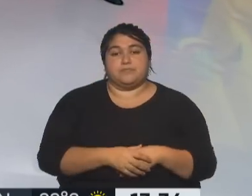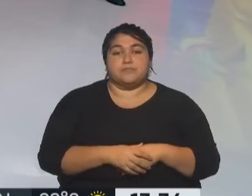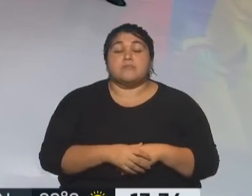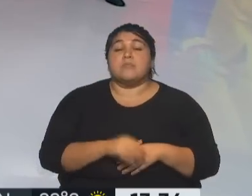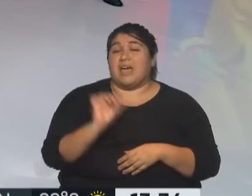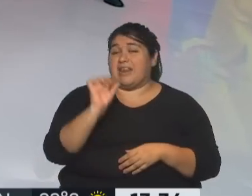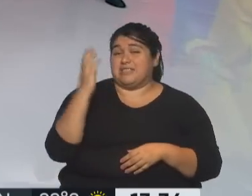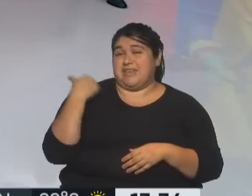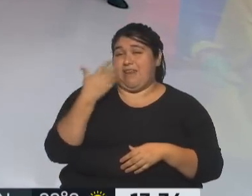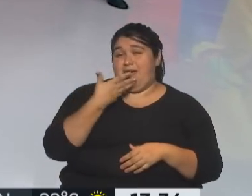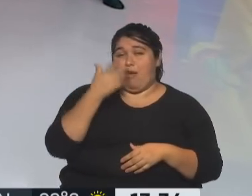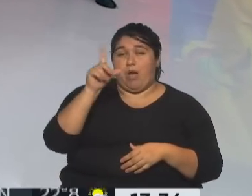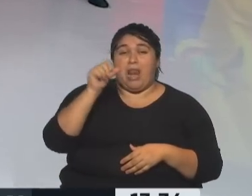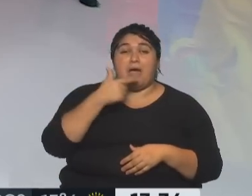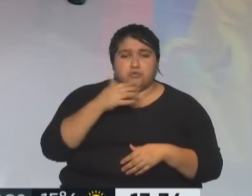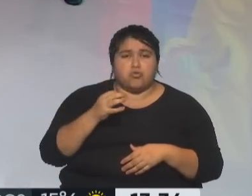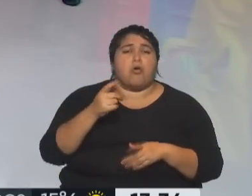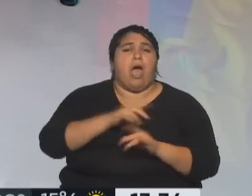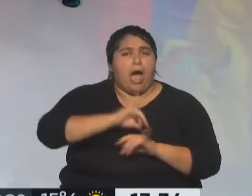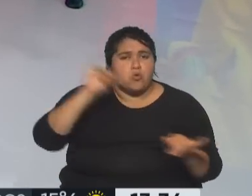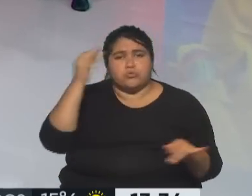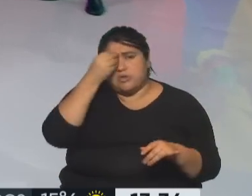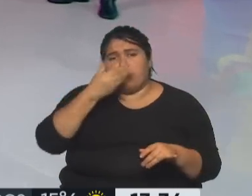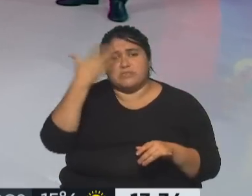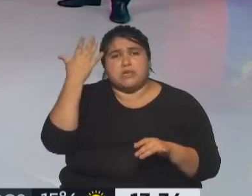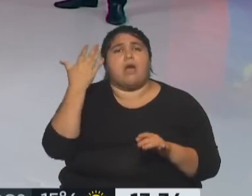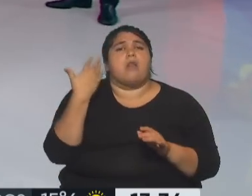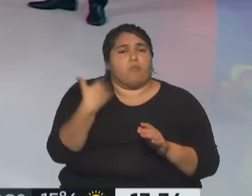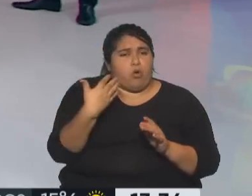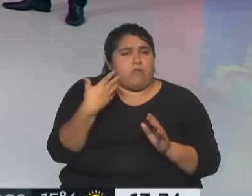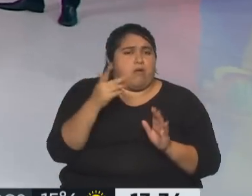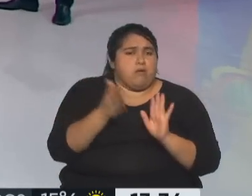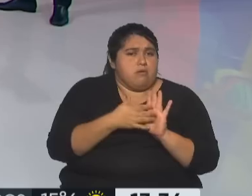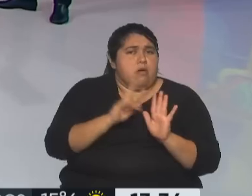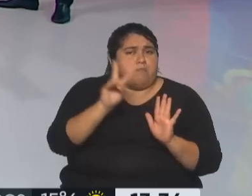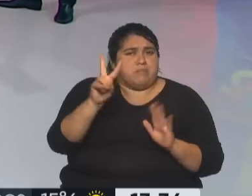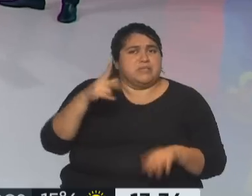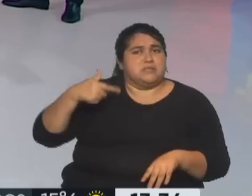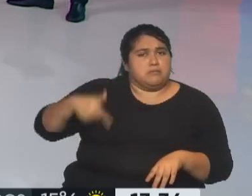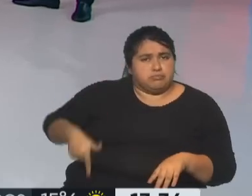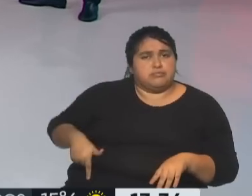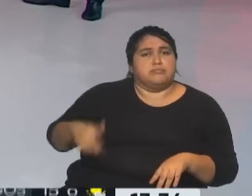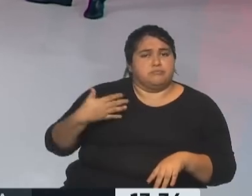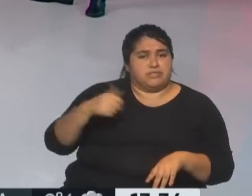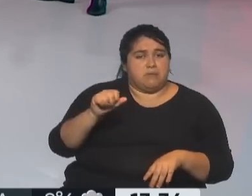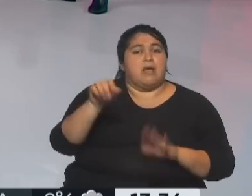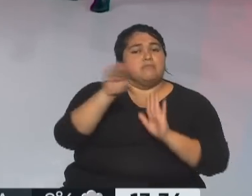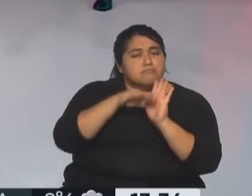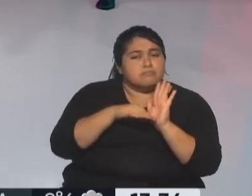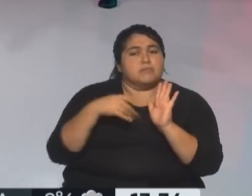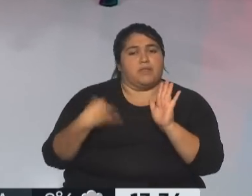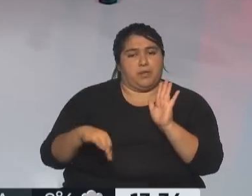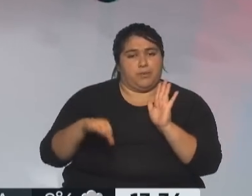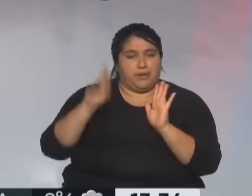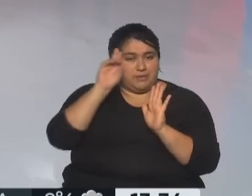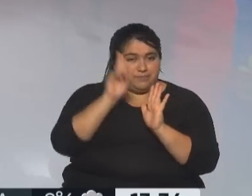Recién lo escuchamos a Lasso cuando anuncia finalmente la posibilidad de portar armas civiles, hacía mención a los requisitos. A